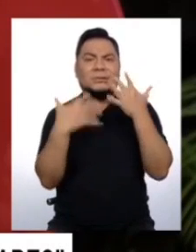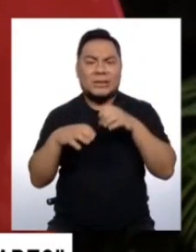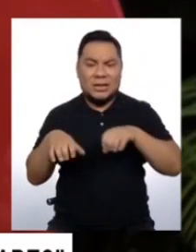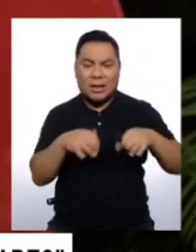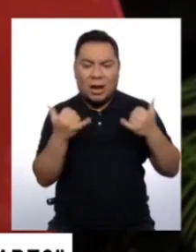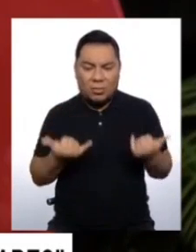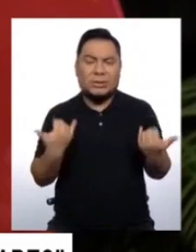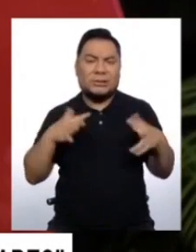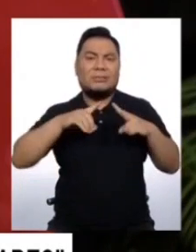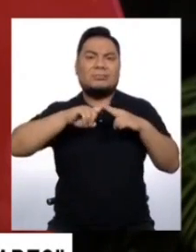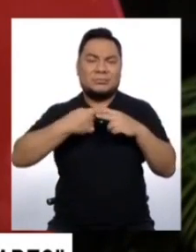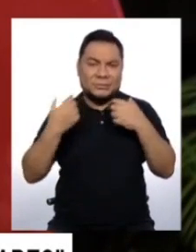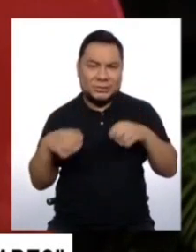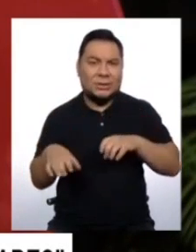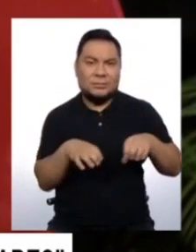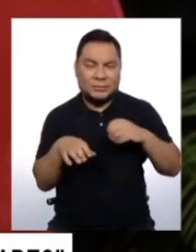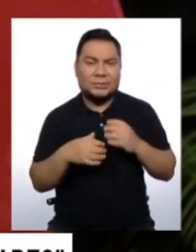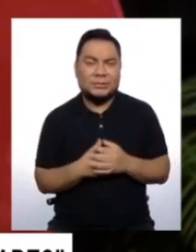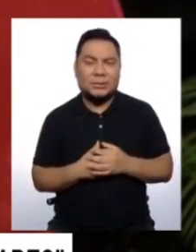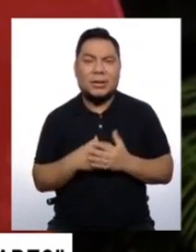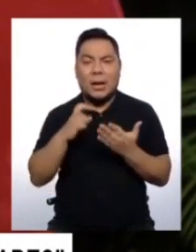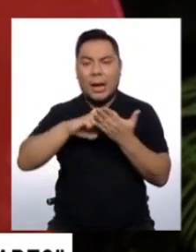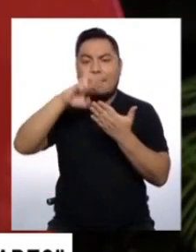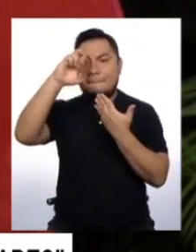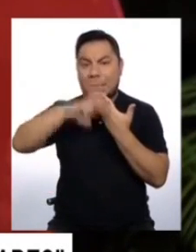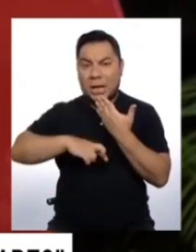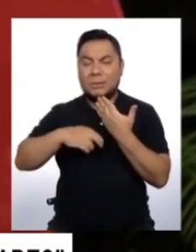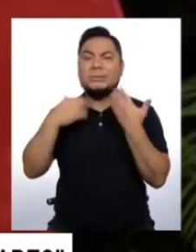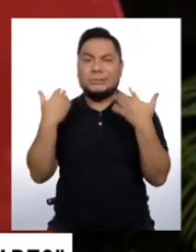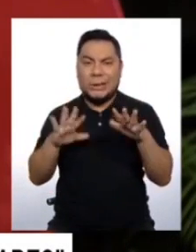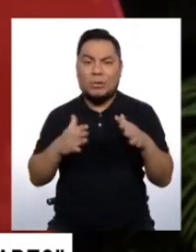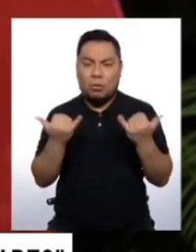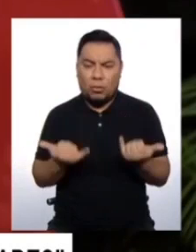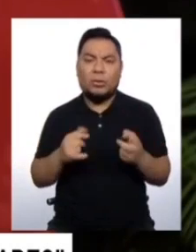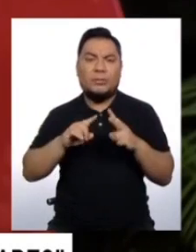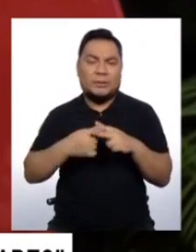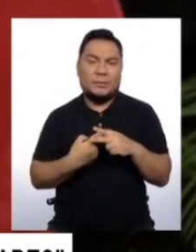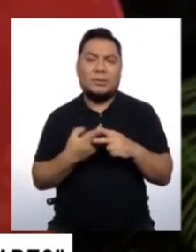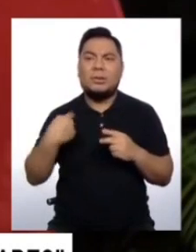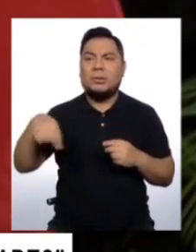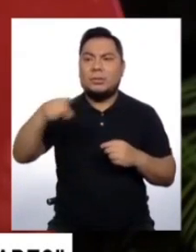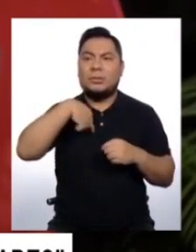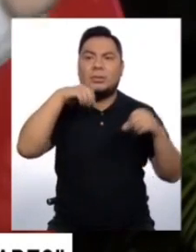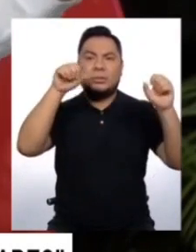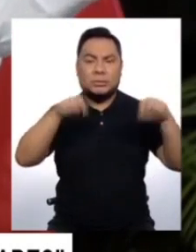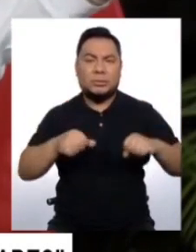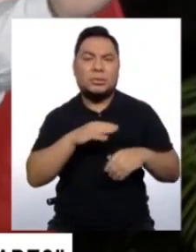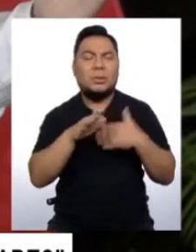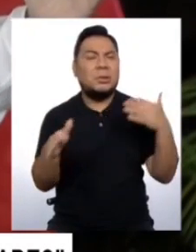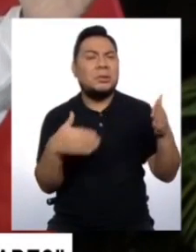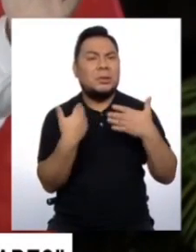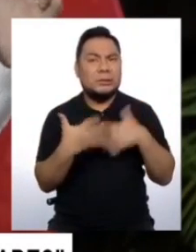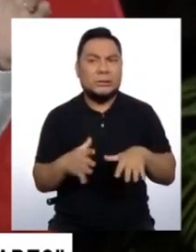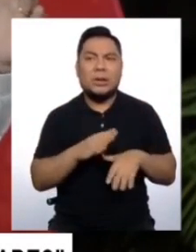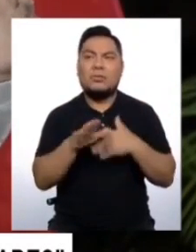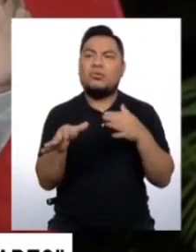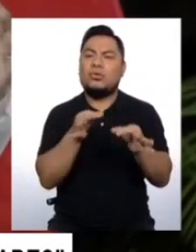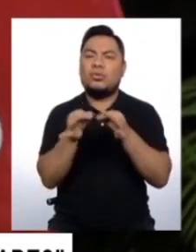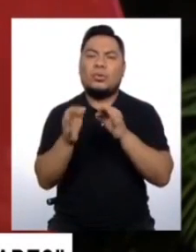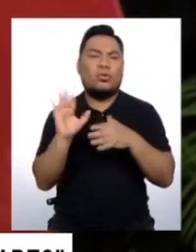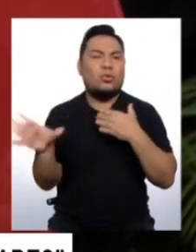ejecución. Estamos nosotros convencidos que cumpliendo con todo lo que hemos